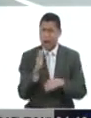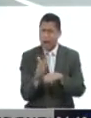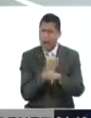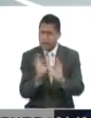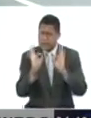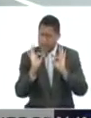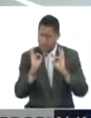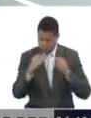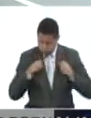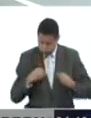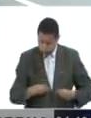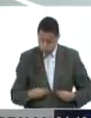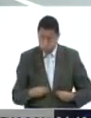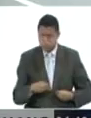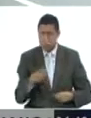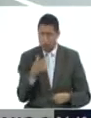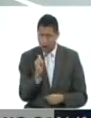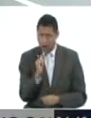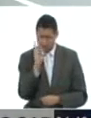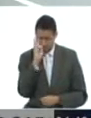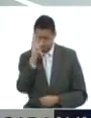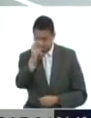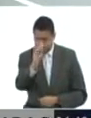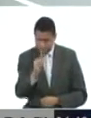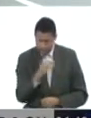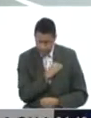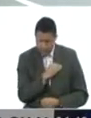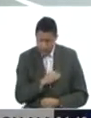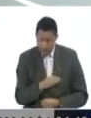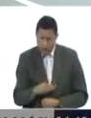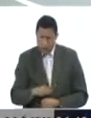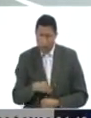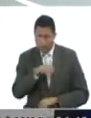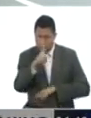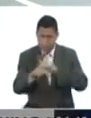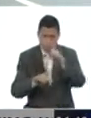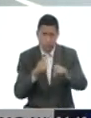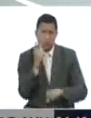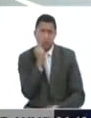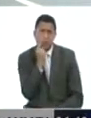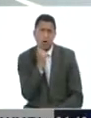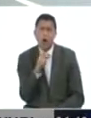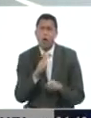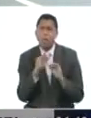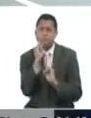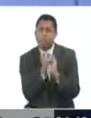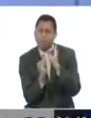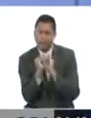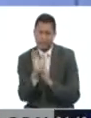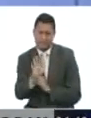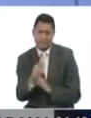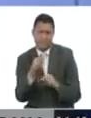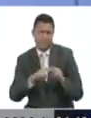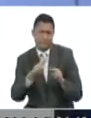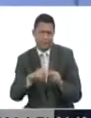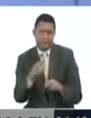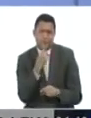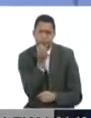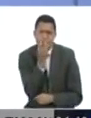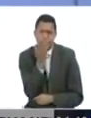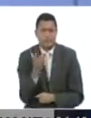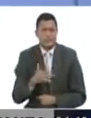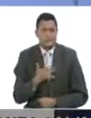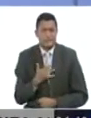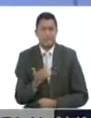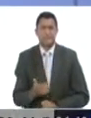específico, además de lo que ustedes hacen, la revisión, en este caso la interrogación al padre, porque es un niño muy pequeño que de repente no le puede aclarar cuáles son los